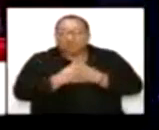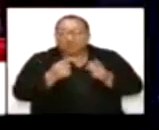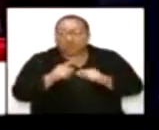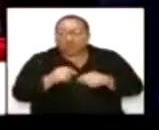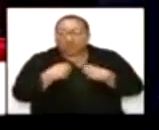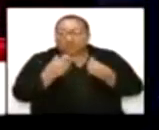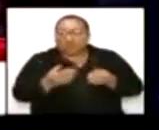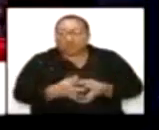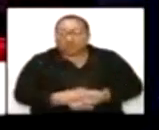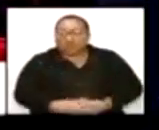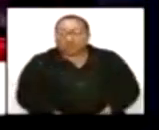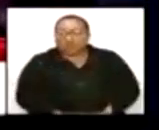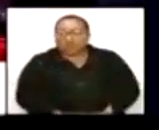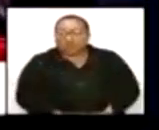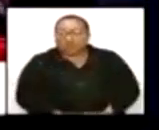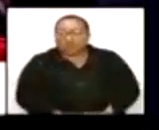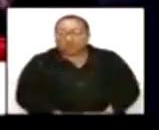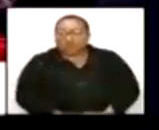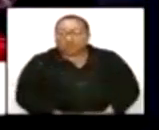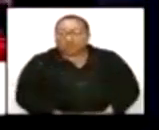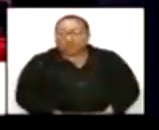cuanto le favorece.